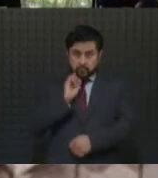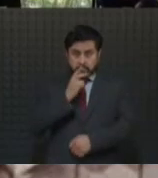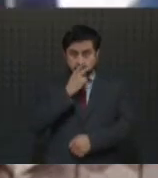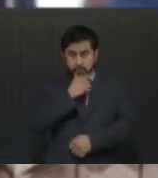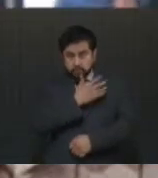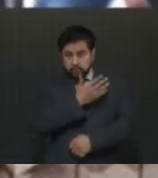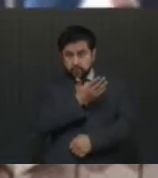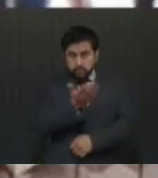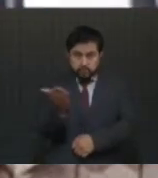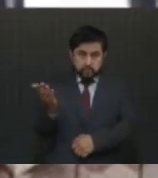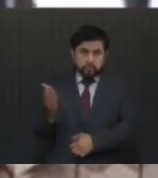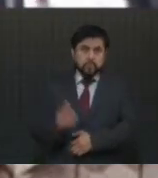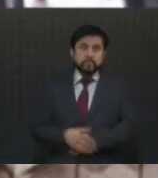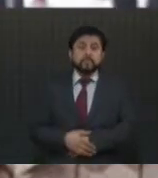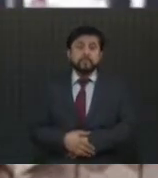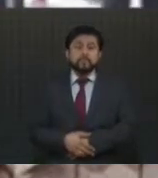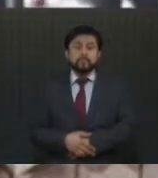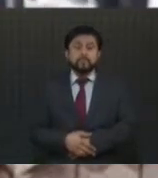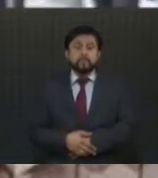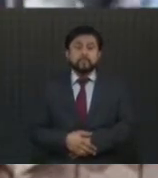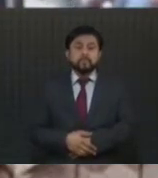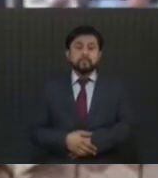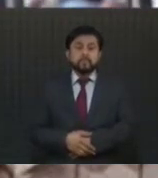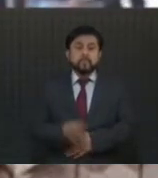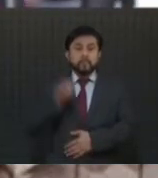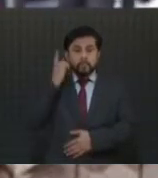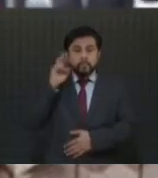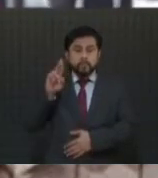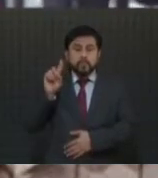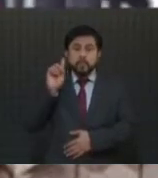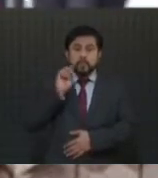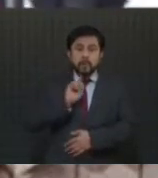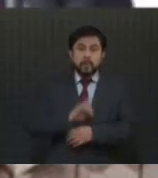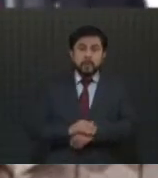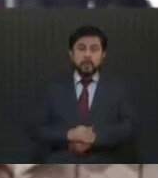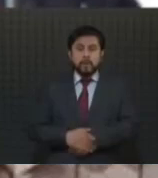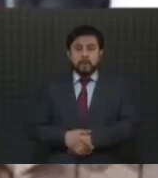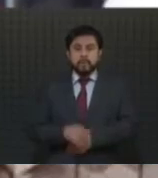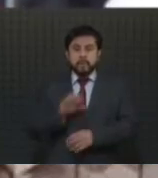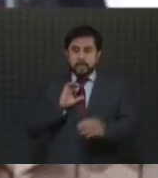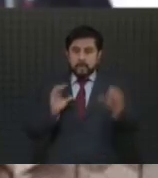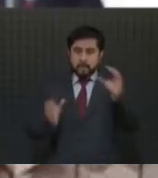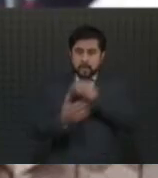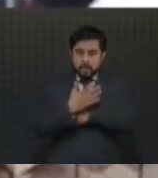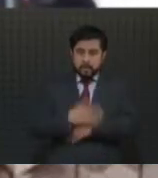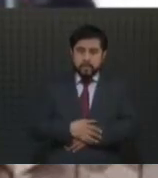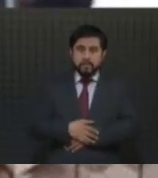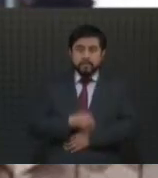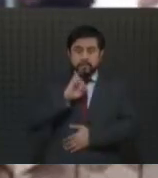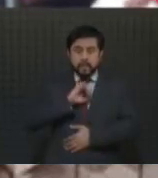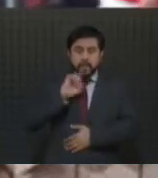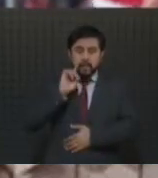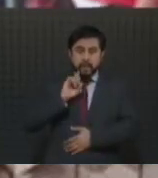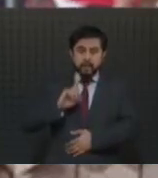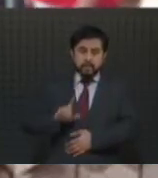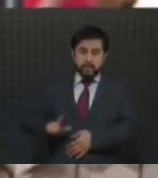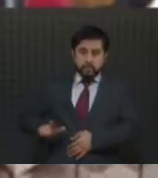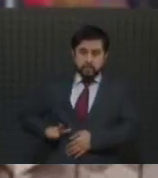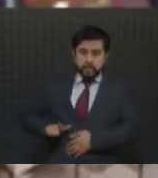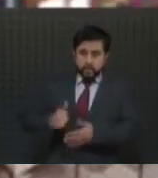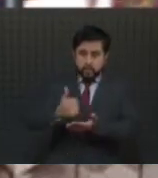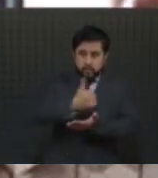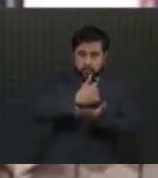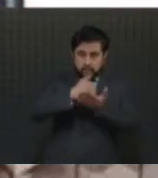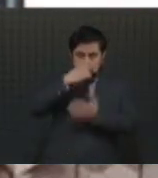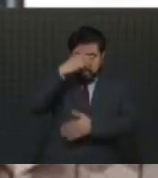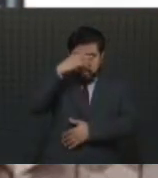ustedes, doctora Claudia Sheinbaum Pardo, jefa de gobierno de la Ciudad de